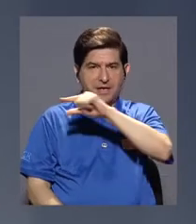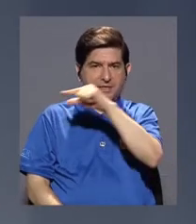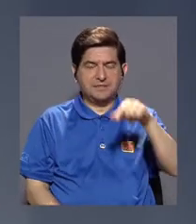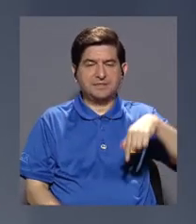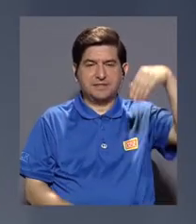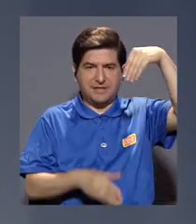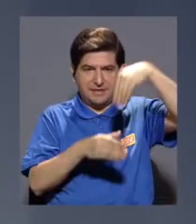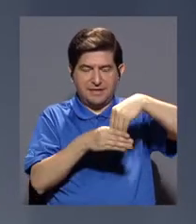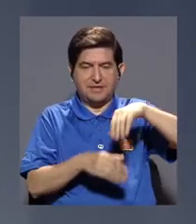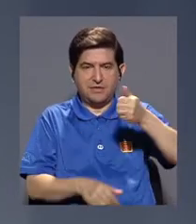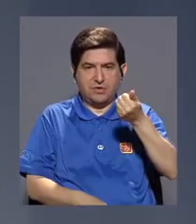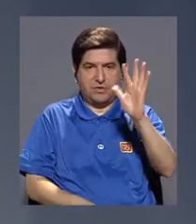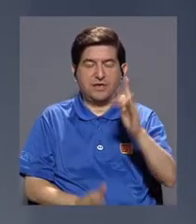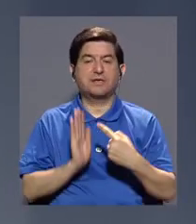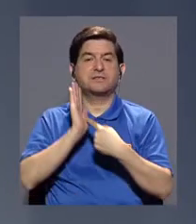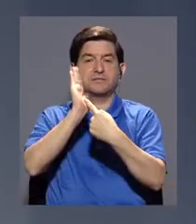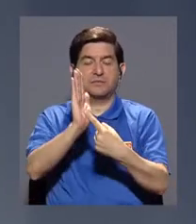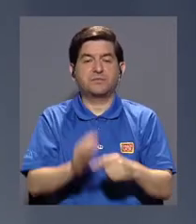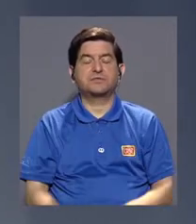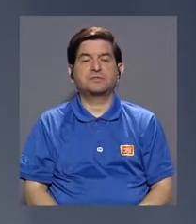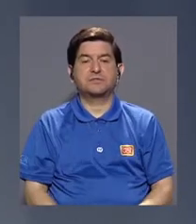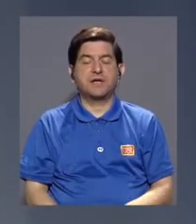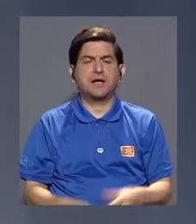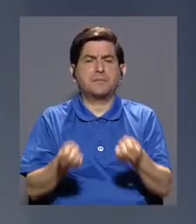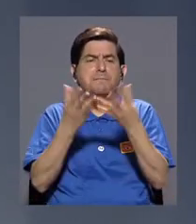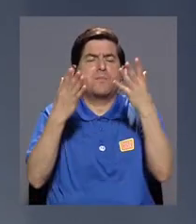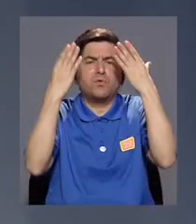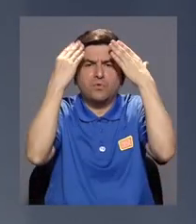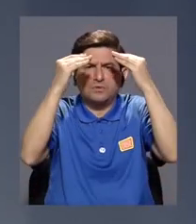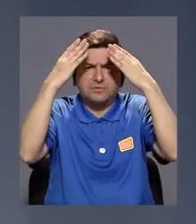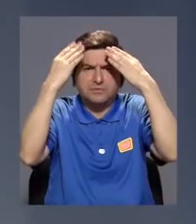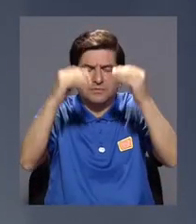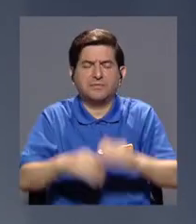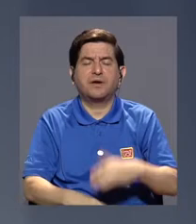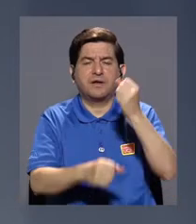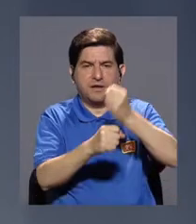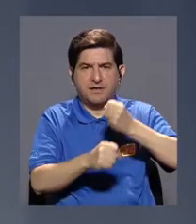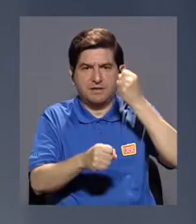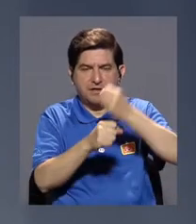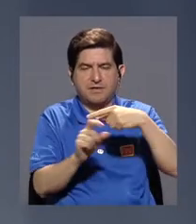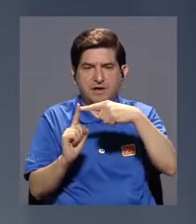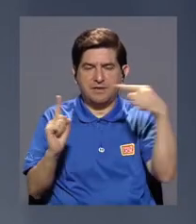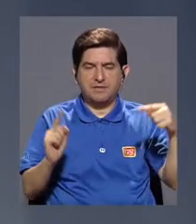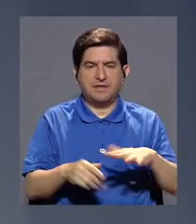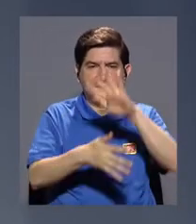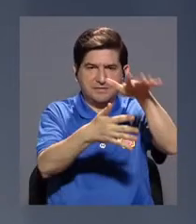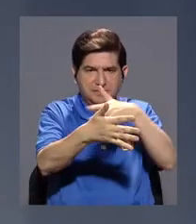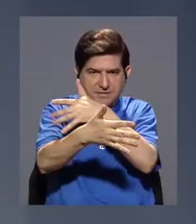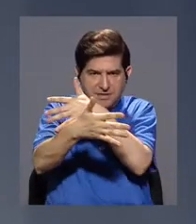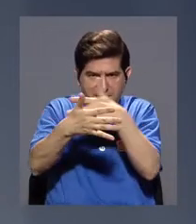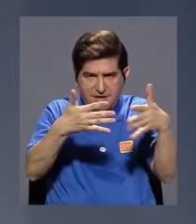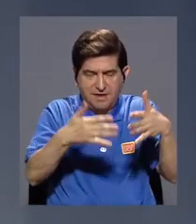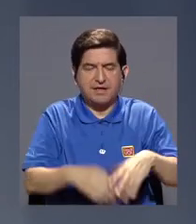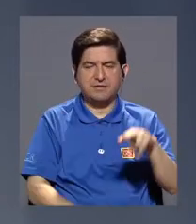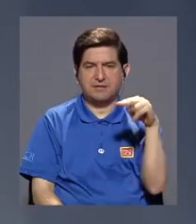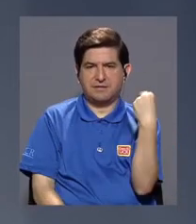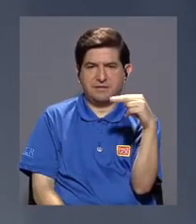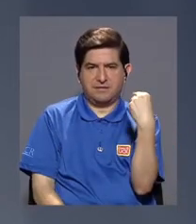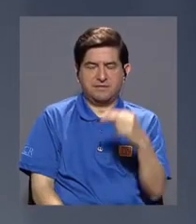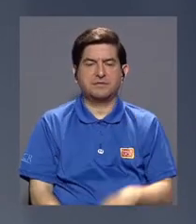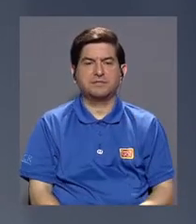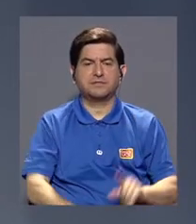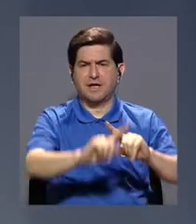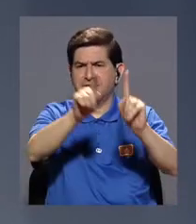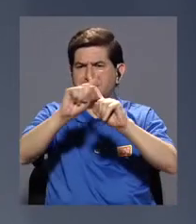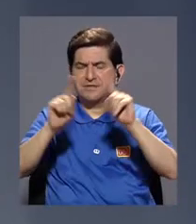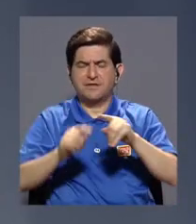Semana en el 15, donde le presentamos un pluralismo informativo y un trabajo desde la agenda noticiosa